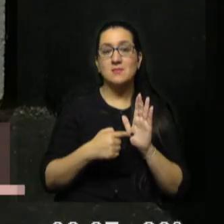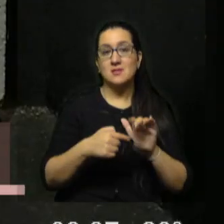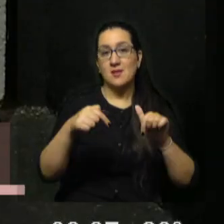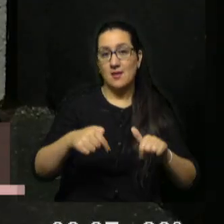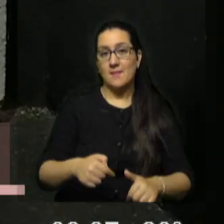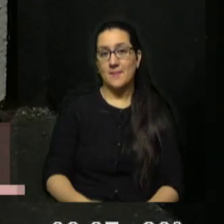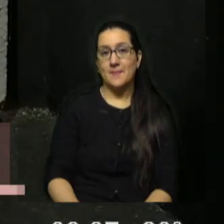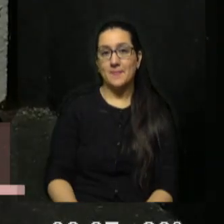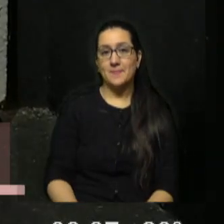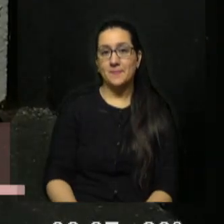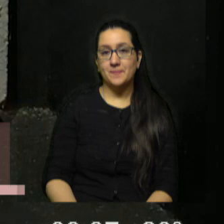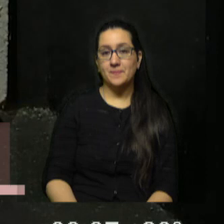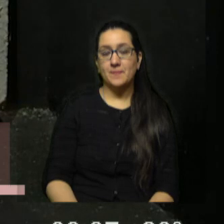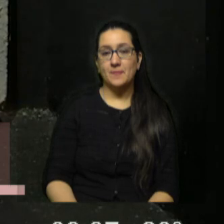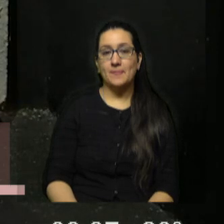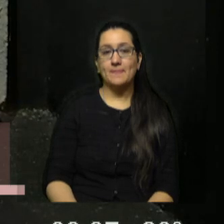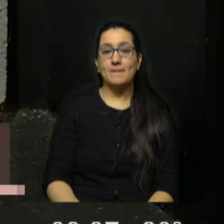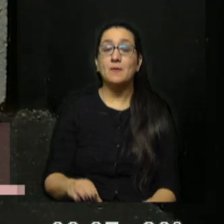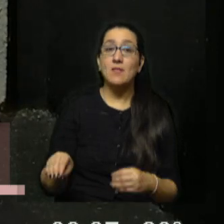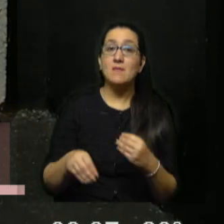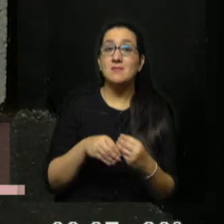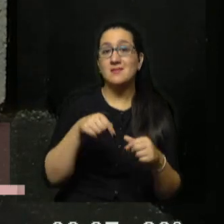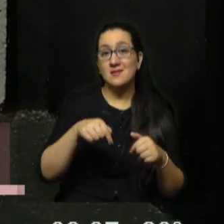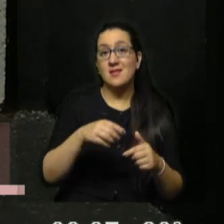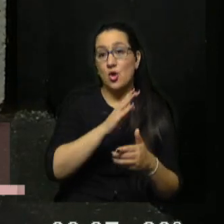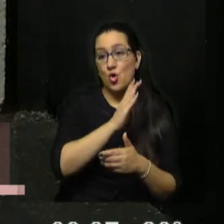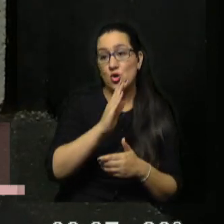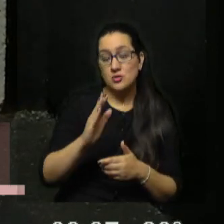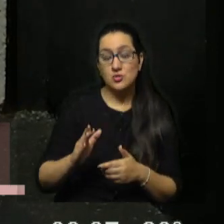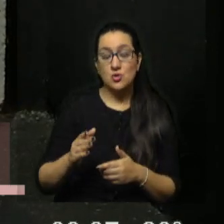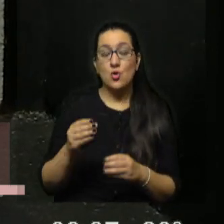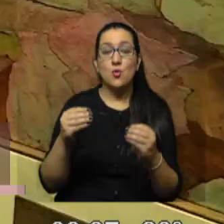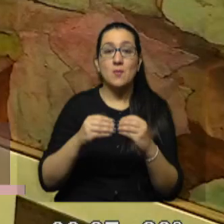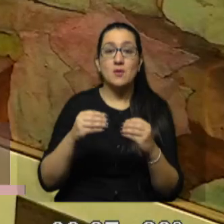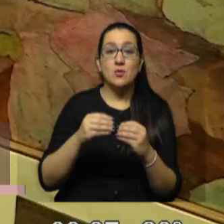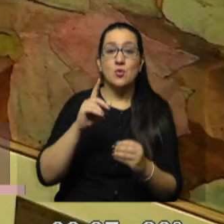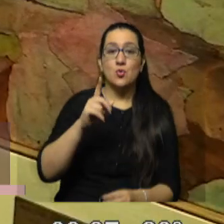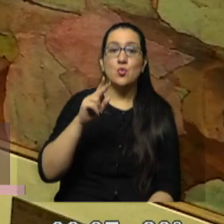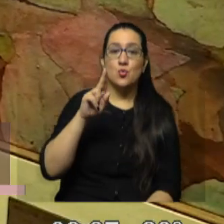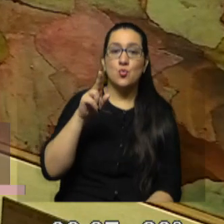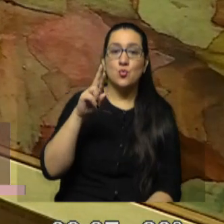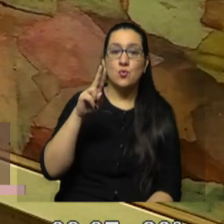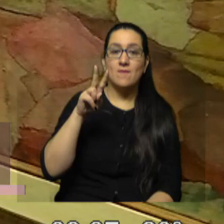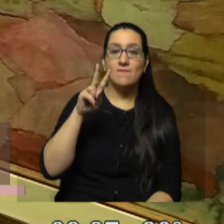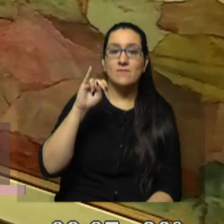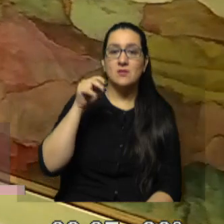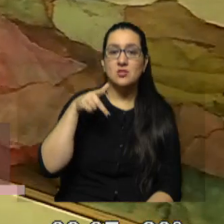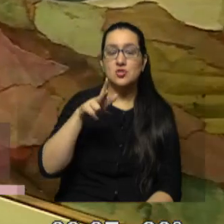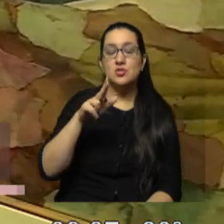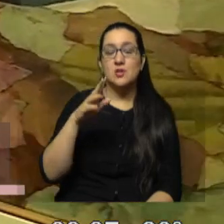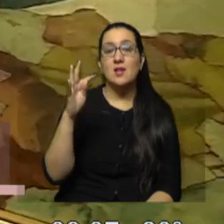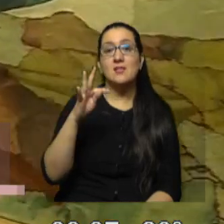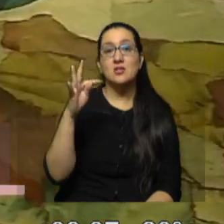Pero aparte de esta gran colección y muestra, que es Los Compañeros de Burrich, el Maestro y los Compañeros de Burrich en el taller Torres